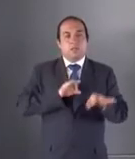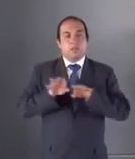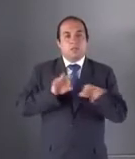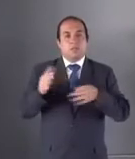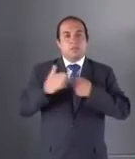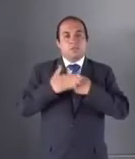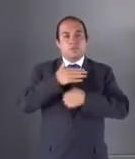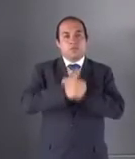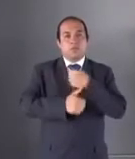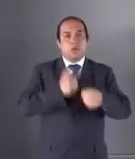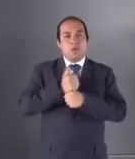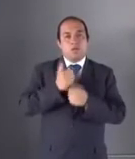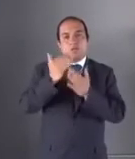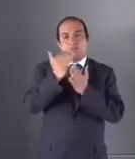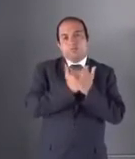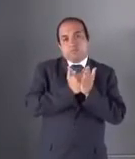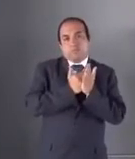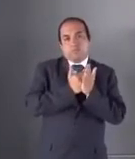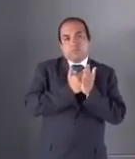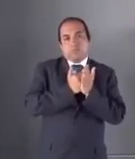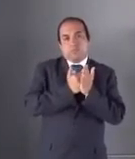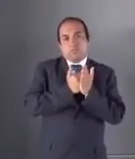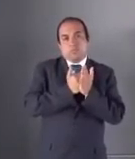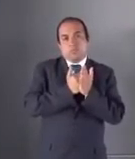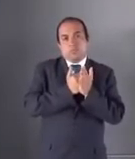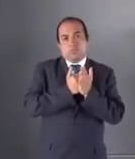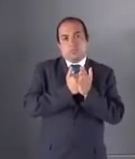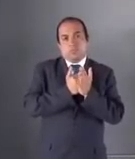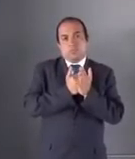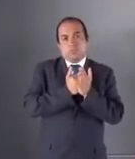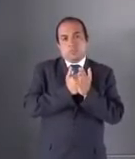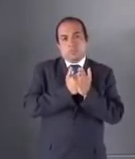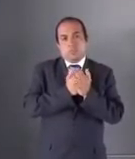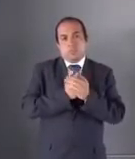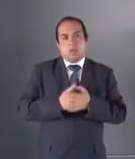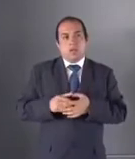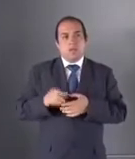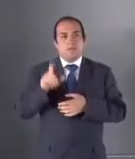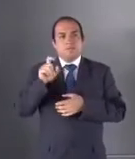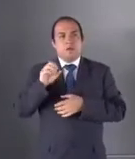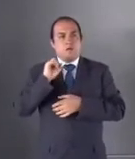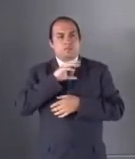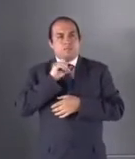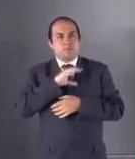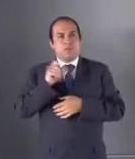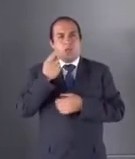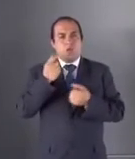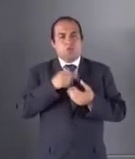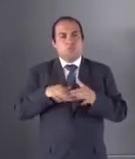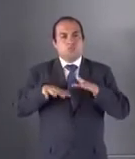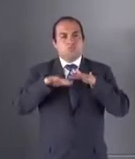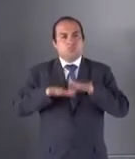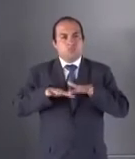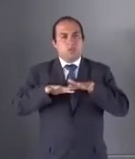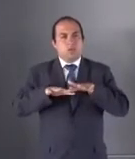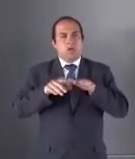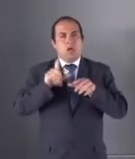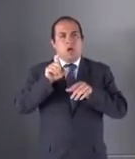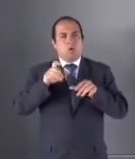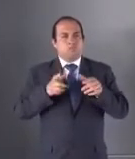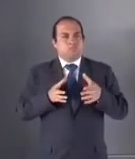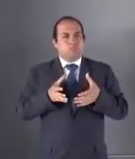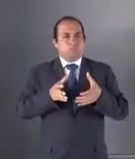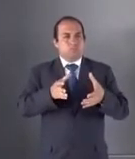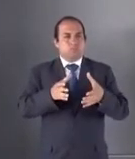la reducción de los de las aportaciones de drenaje de algunos asentamientos a los canales, pues también será